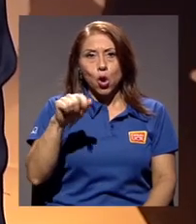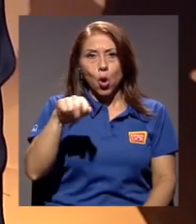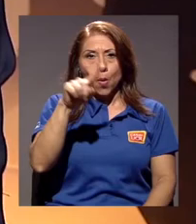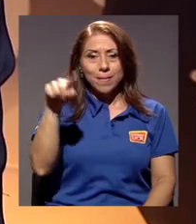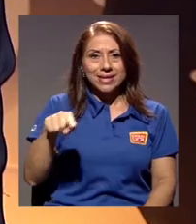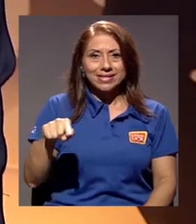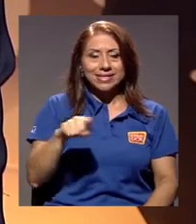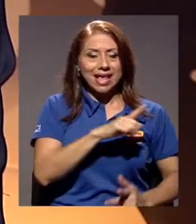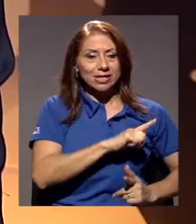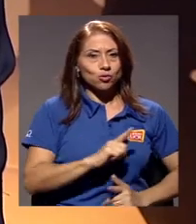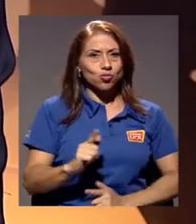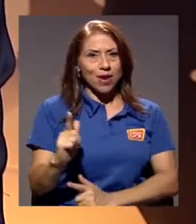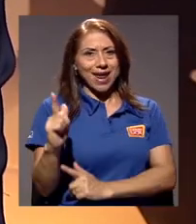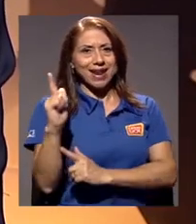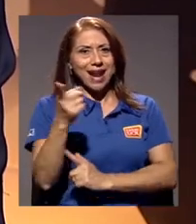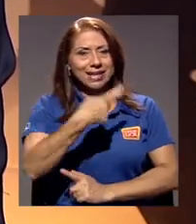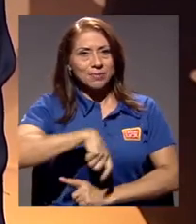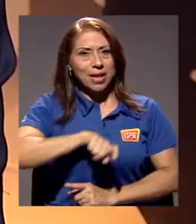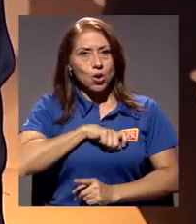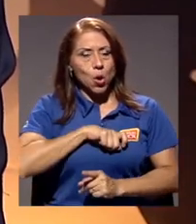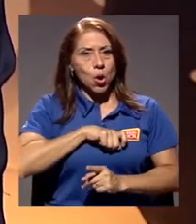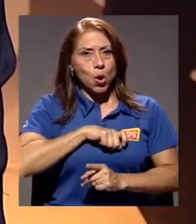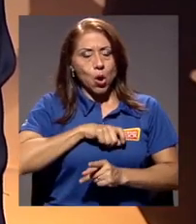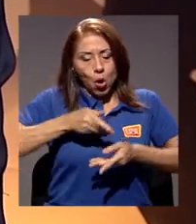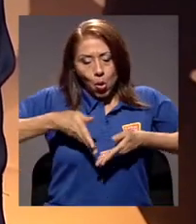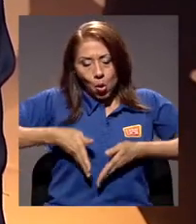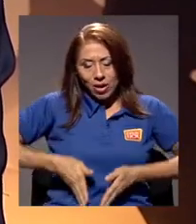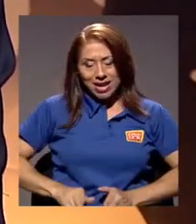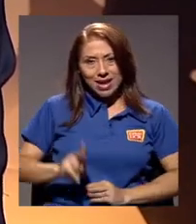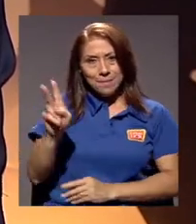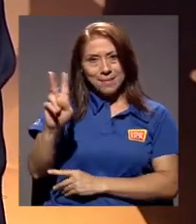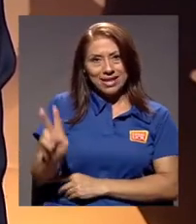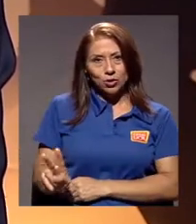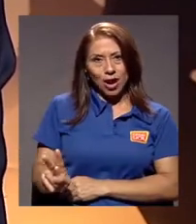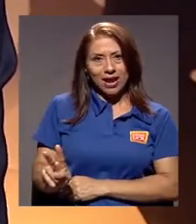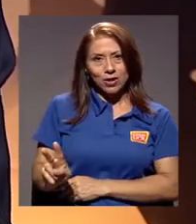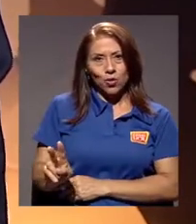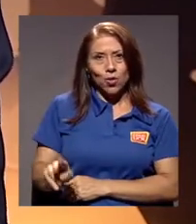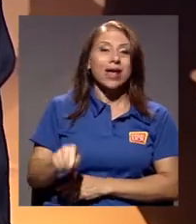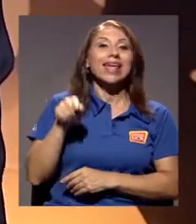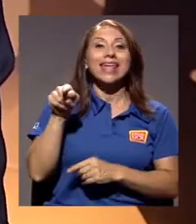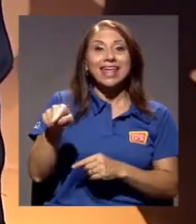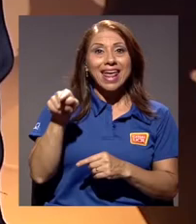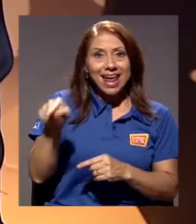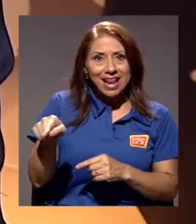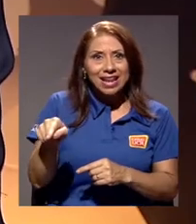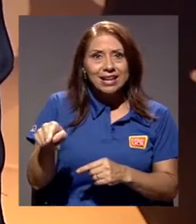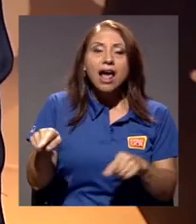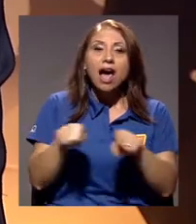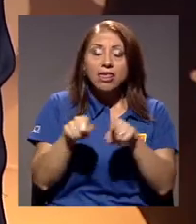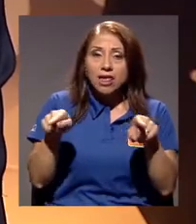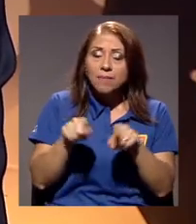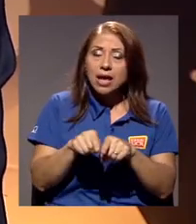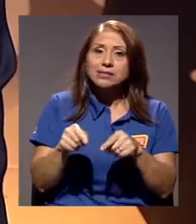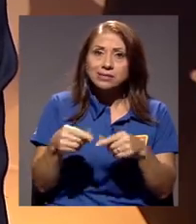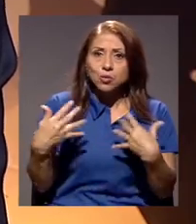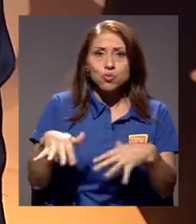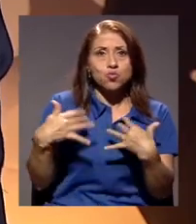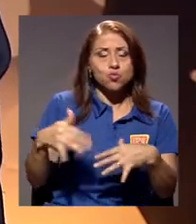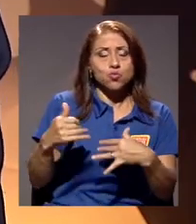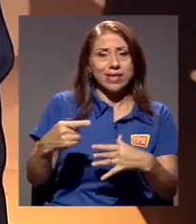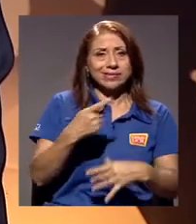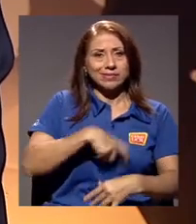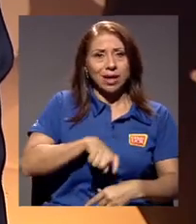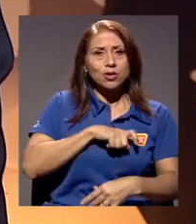de origen venezolano que en discrepancia y al más liberal español en